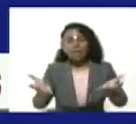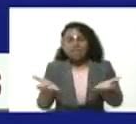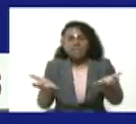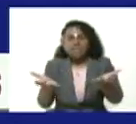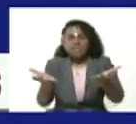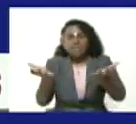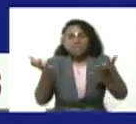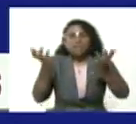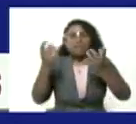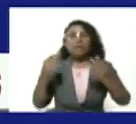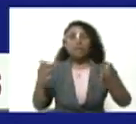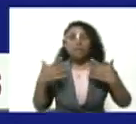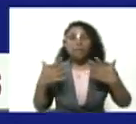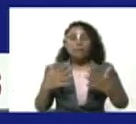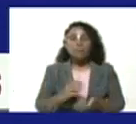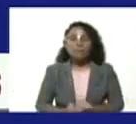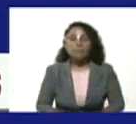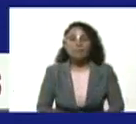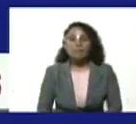van a ser más fuertes.